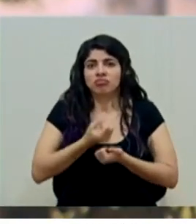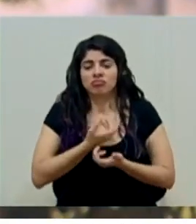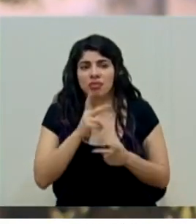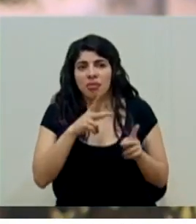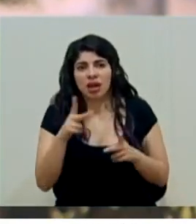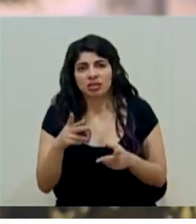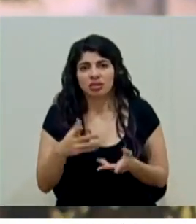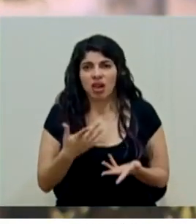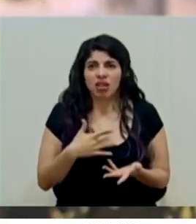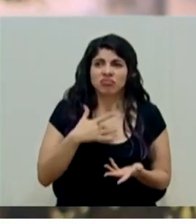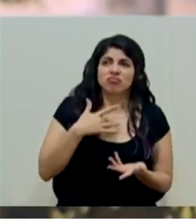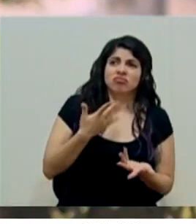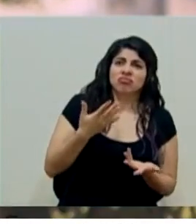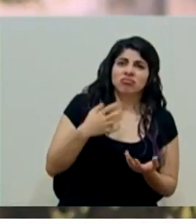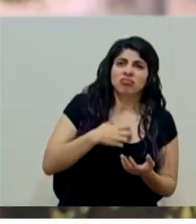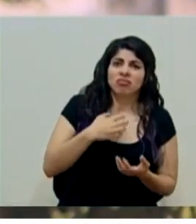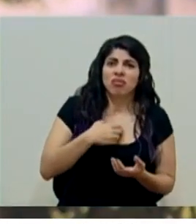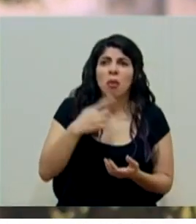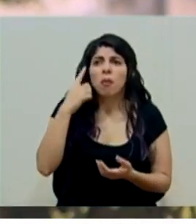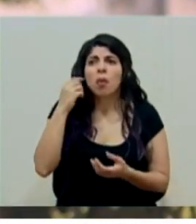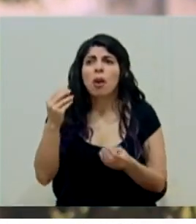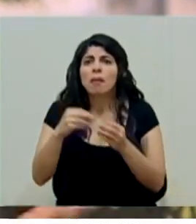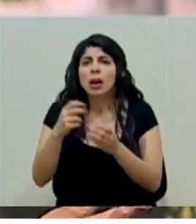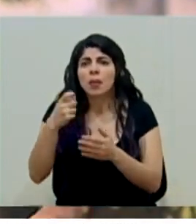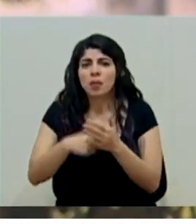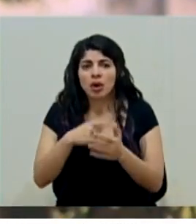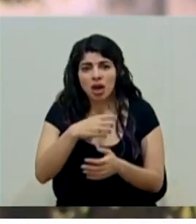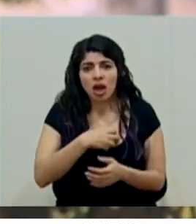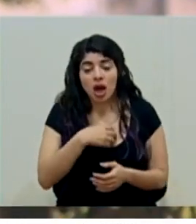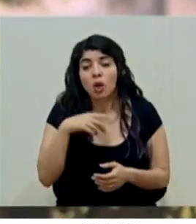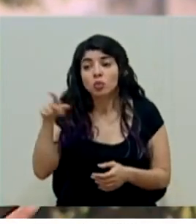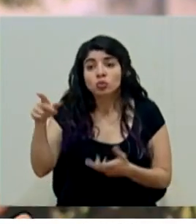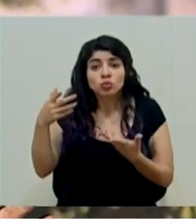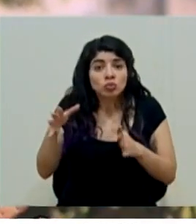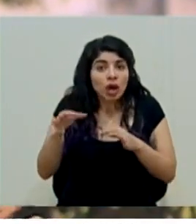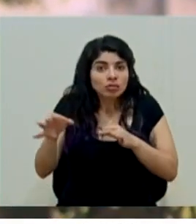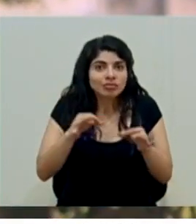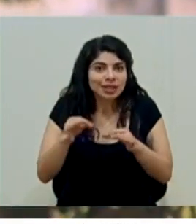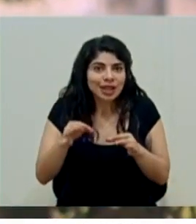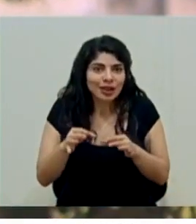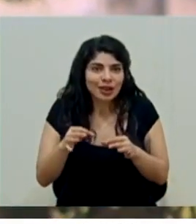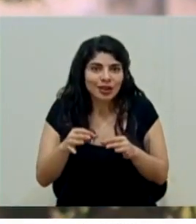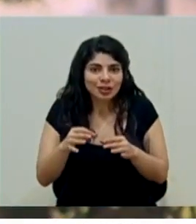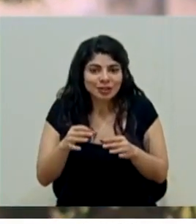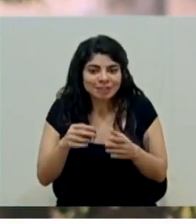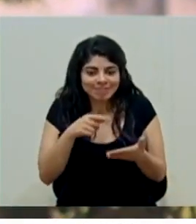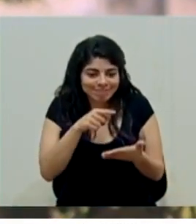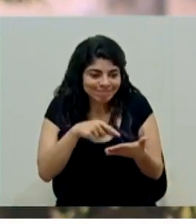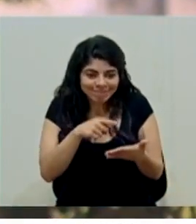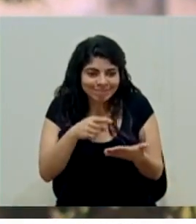a anunciar más impuestos y que usted ratifica que no hay margen?